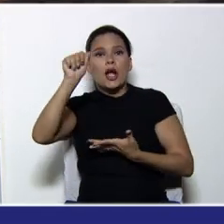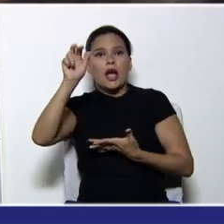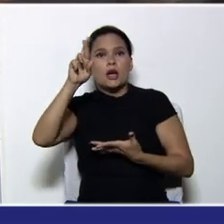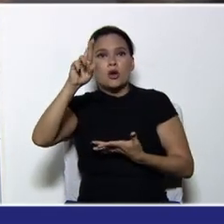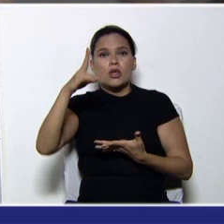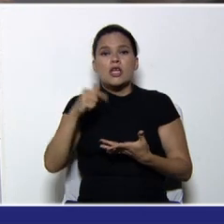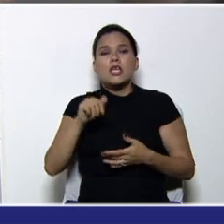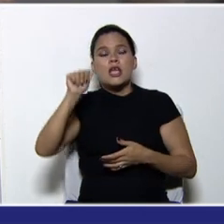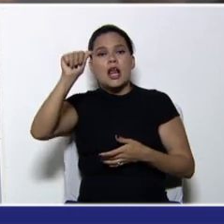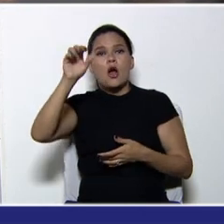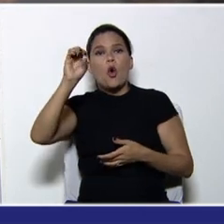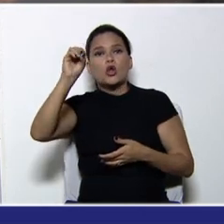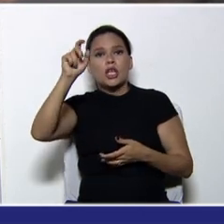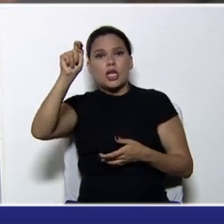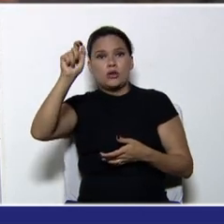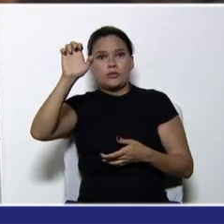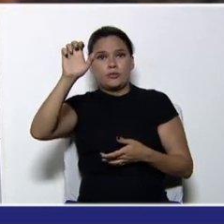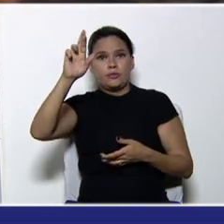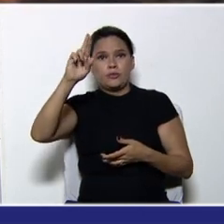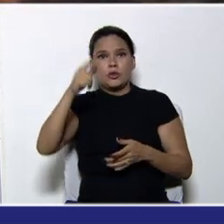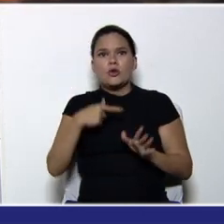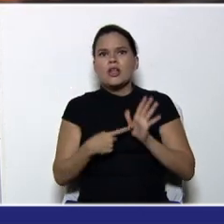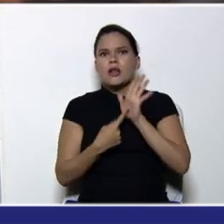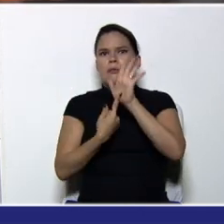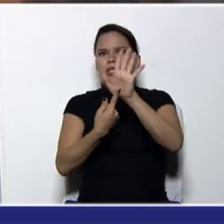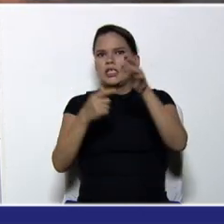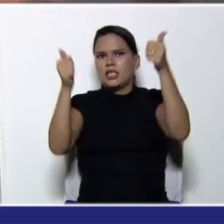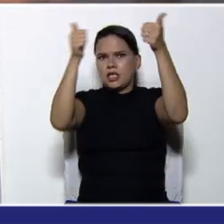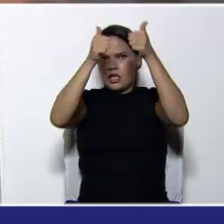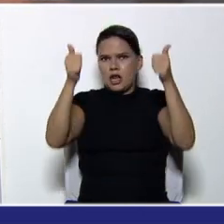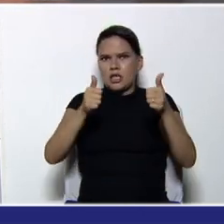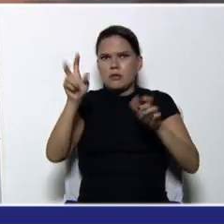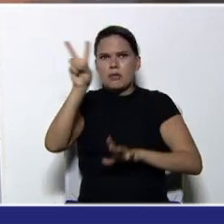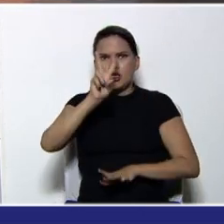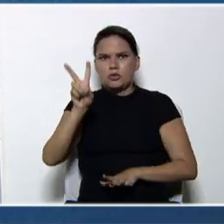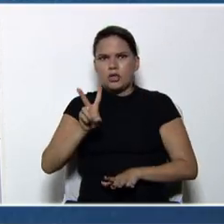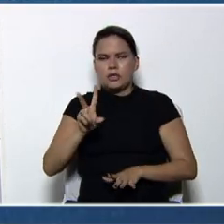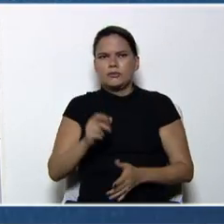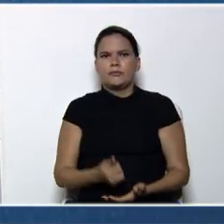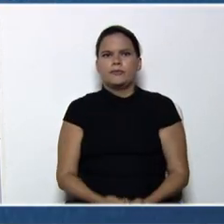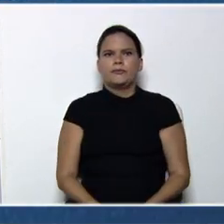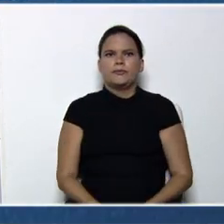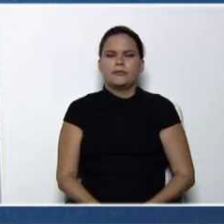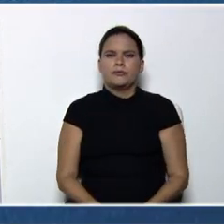Alejandro Otero uno de los grandes representantes del cinetismo en Venezuela.